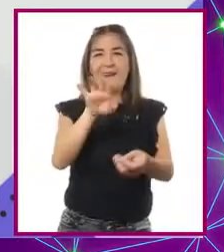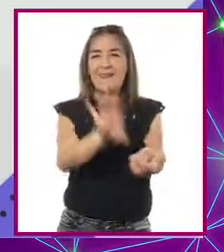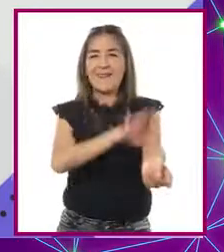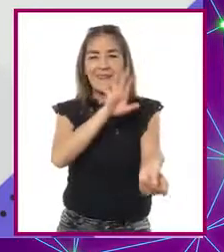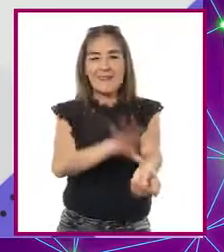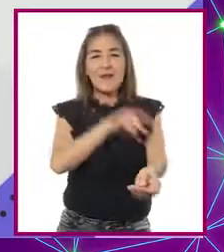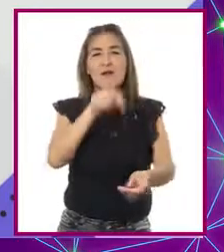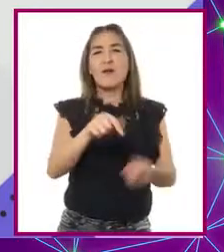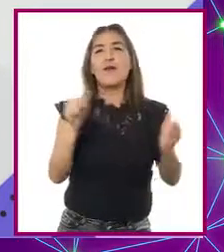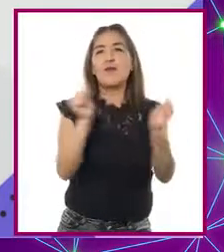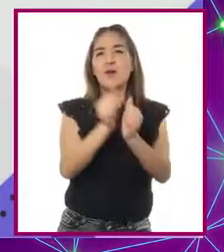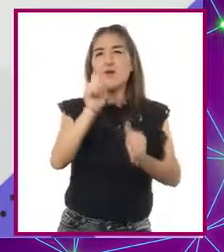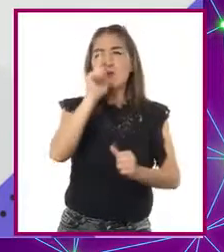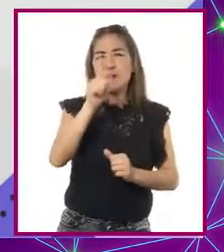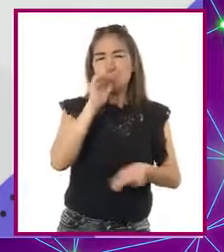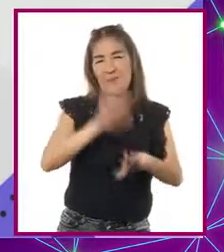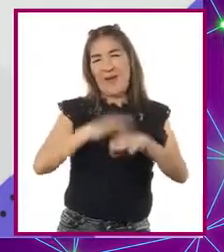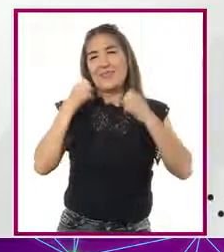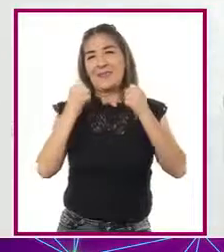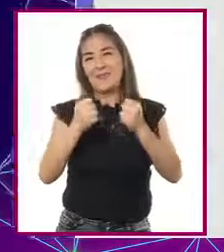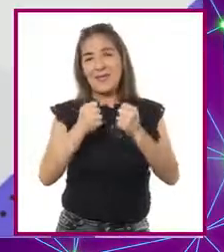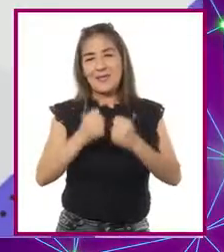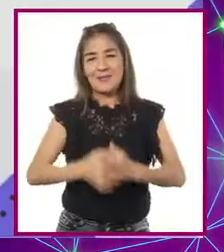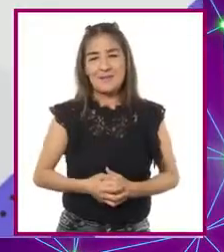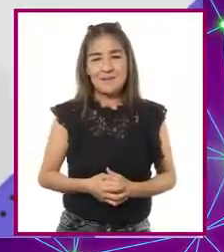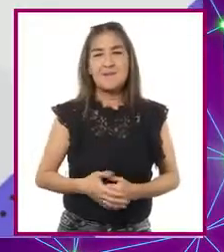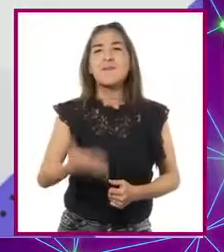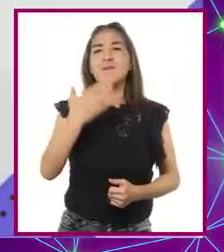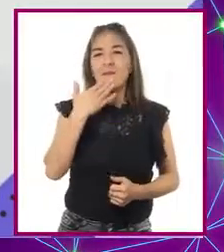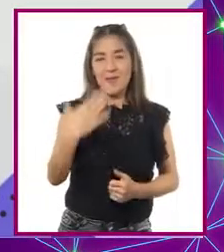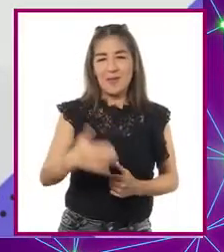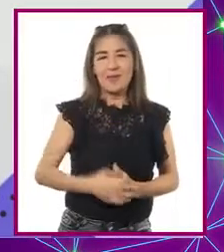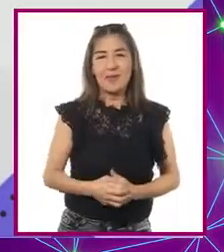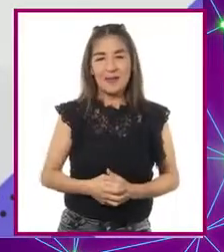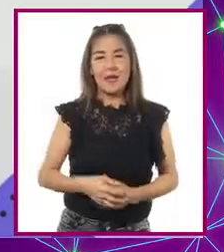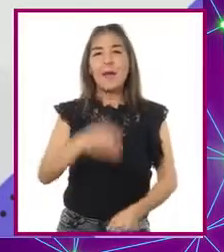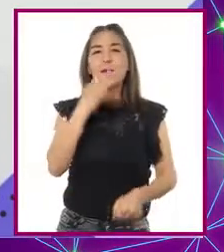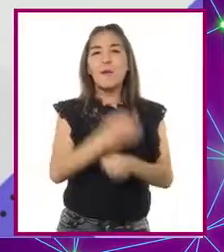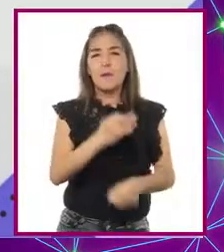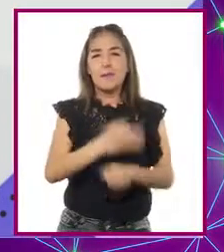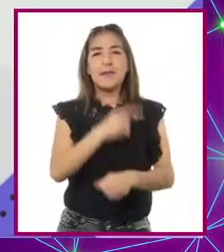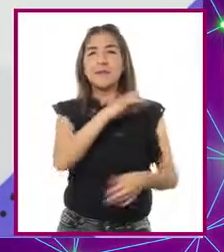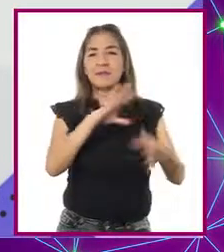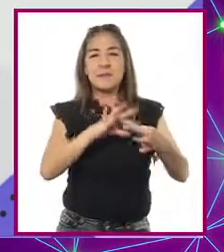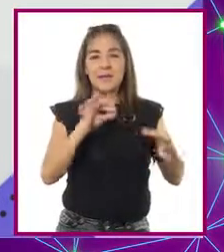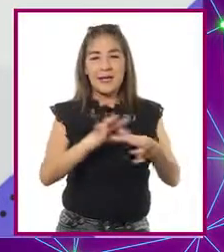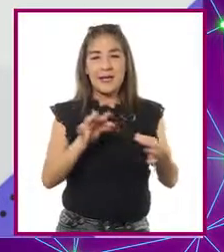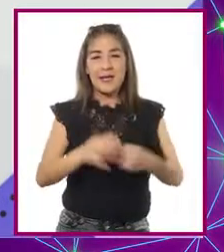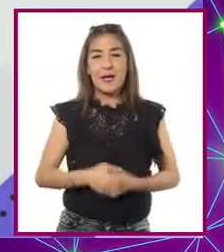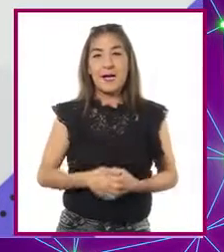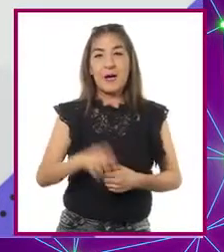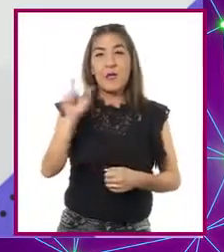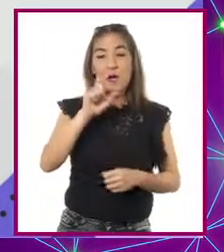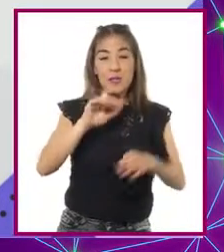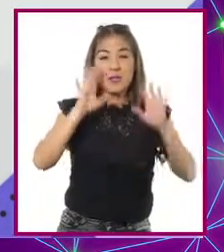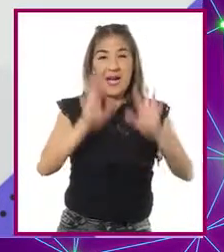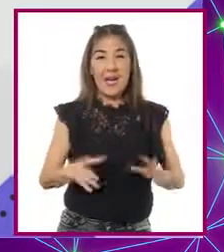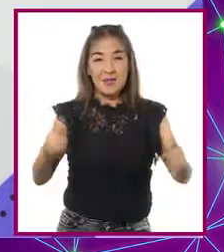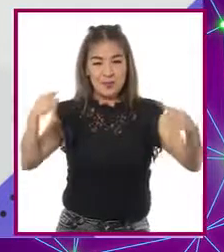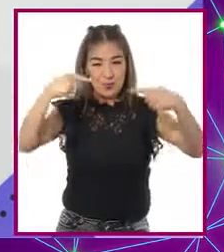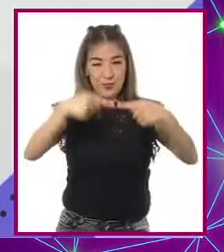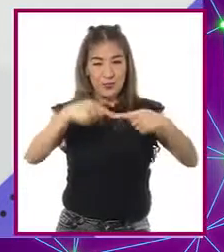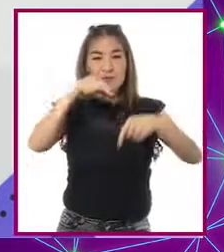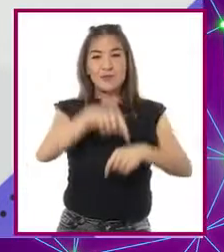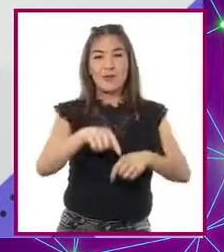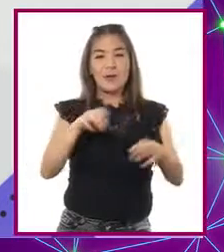en forma de luz muy intensa. Muy bien, por lo que podemos decir que al hacer reaccionar estas sustancias,